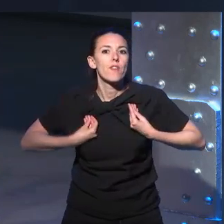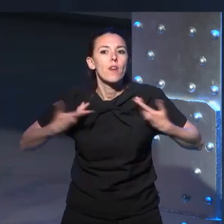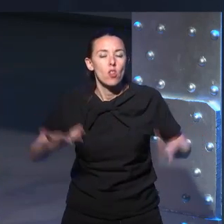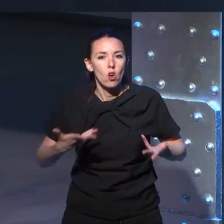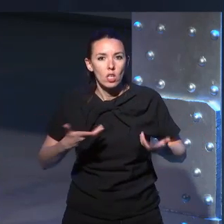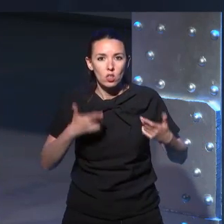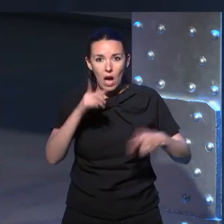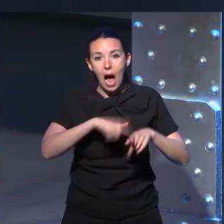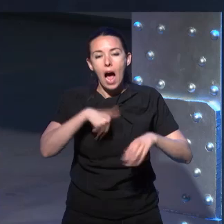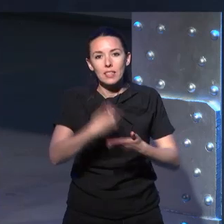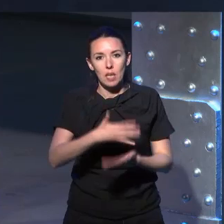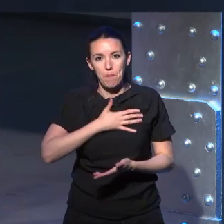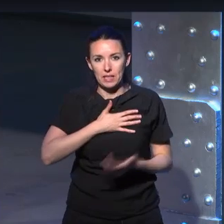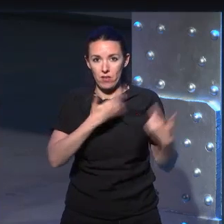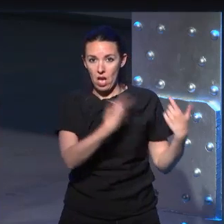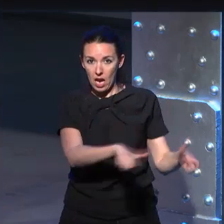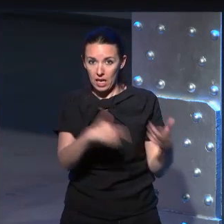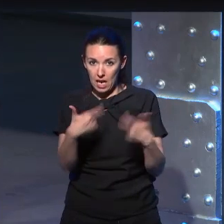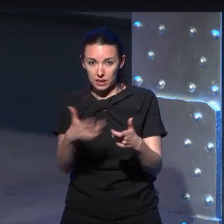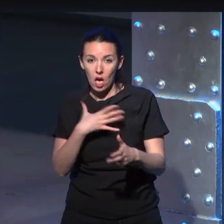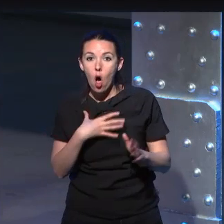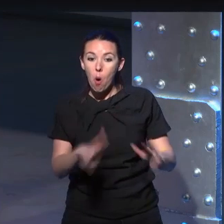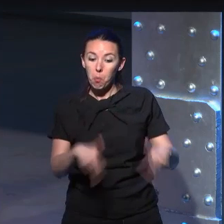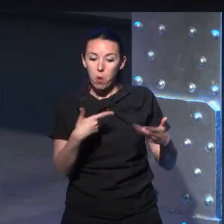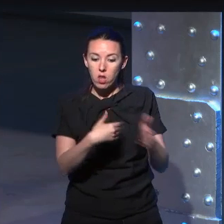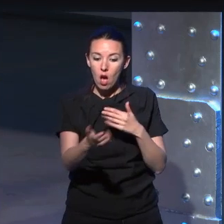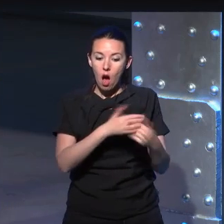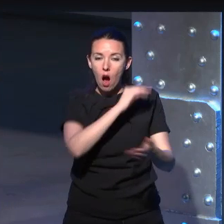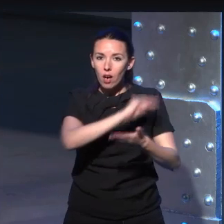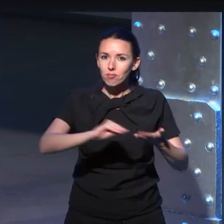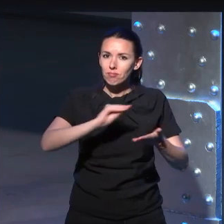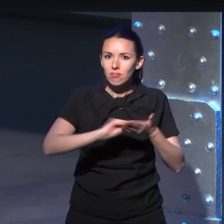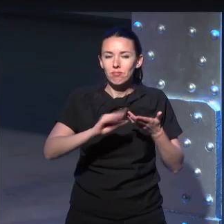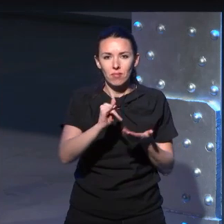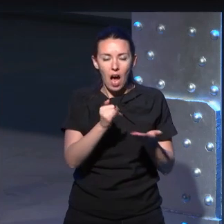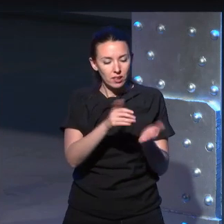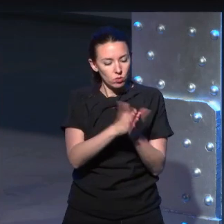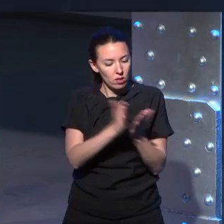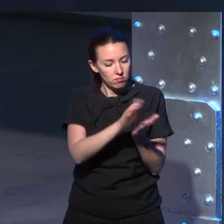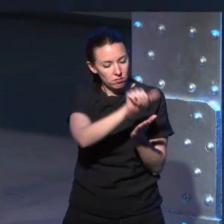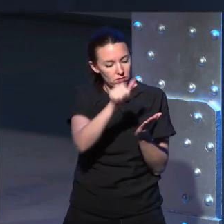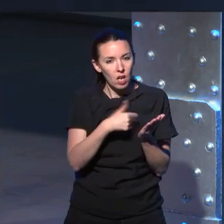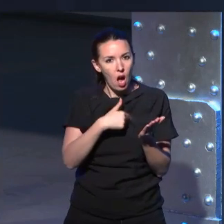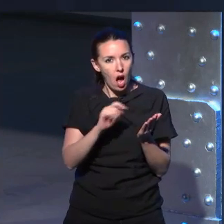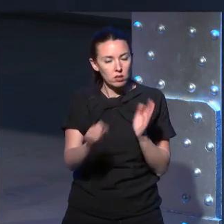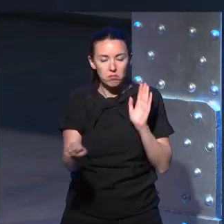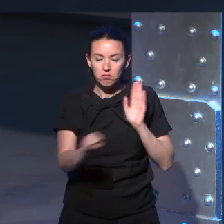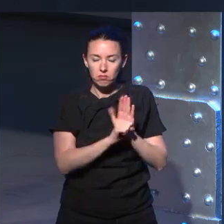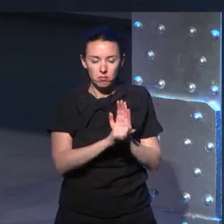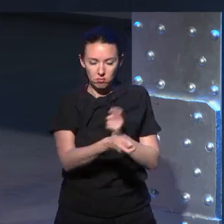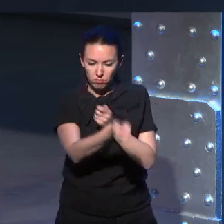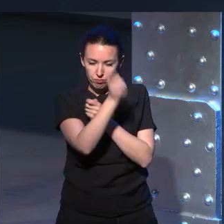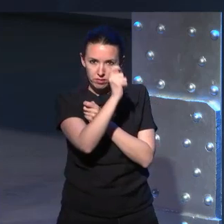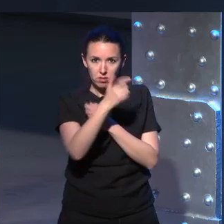pertenencia de clase le permite al autor desarrollar sabrosas escenas que dejan huellas en el lector, al